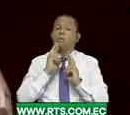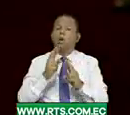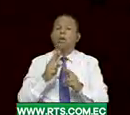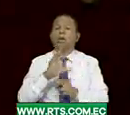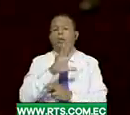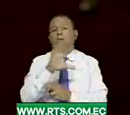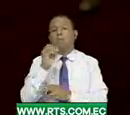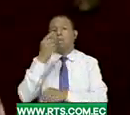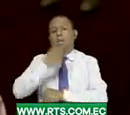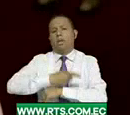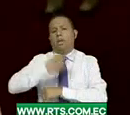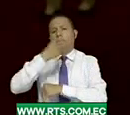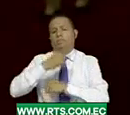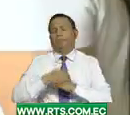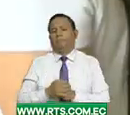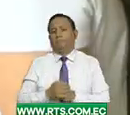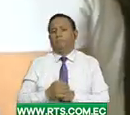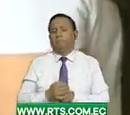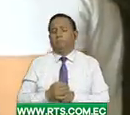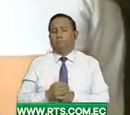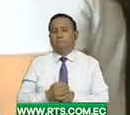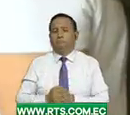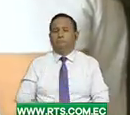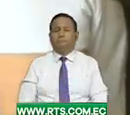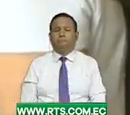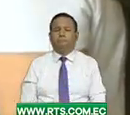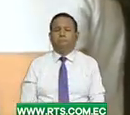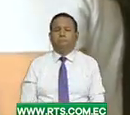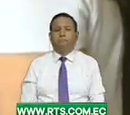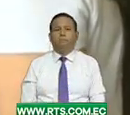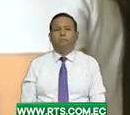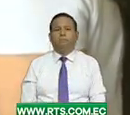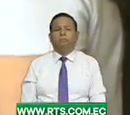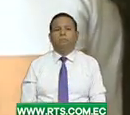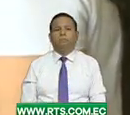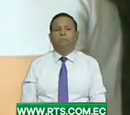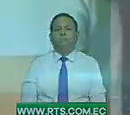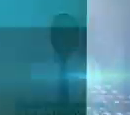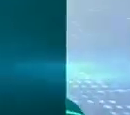de 50 días, informó Valeria Navarro.